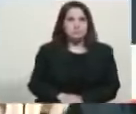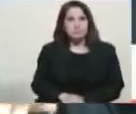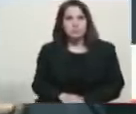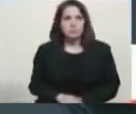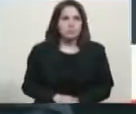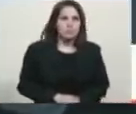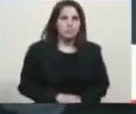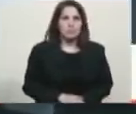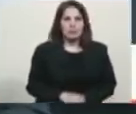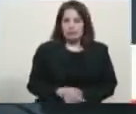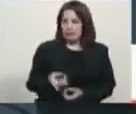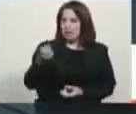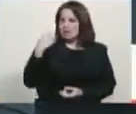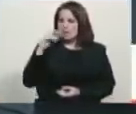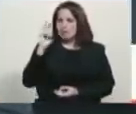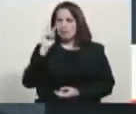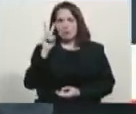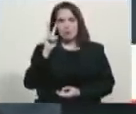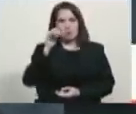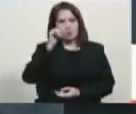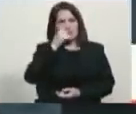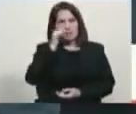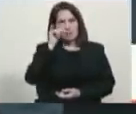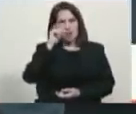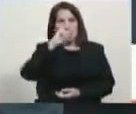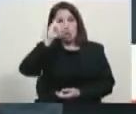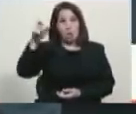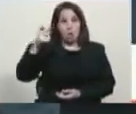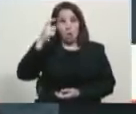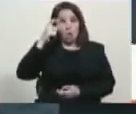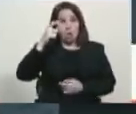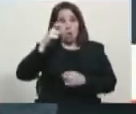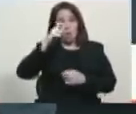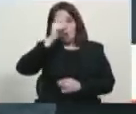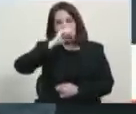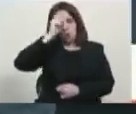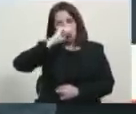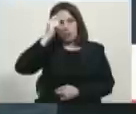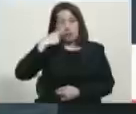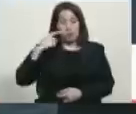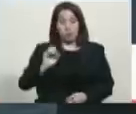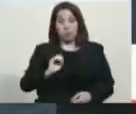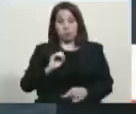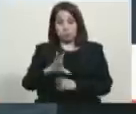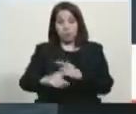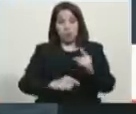Y ayer vi un video, Jorge Rodríguez Gómez, y lo retuiteé.